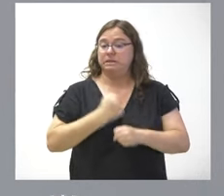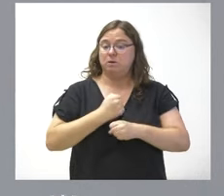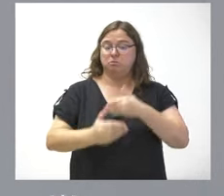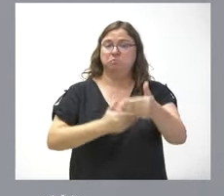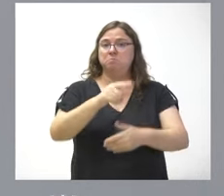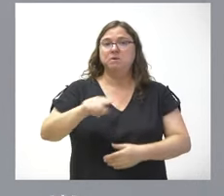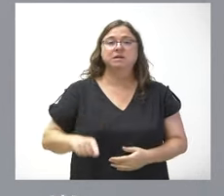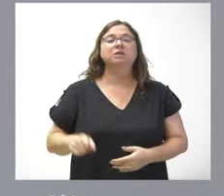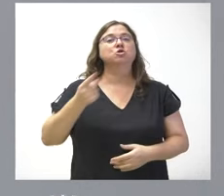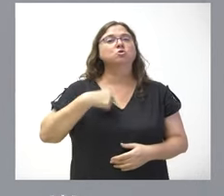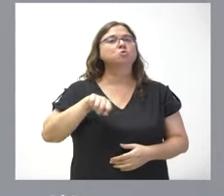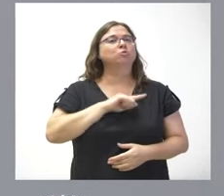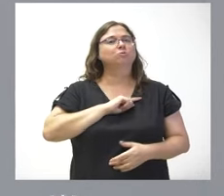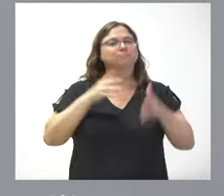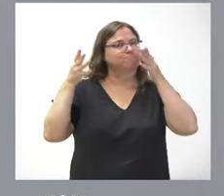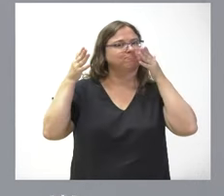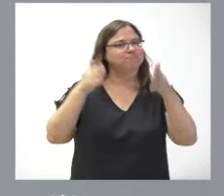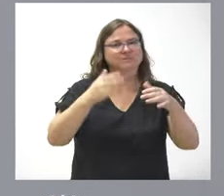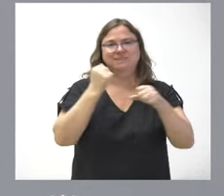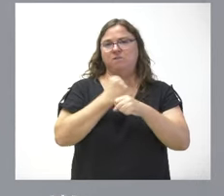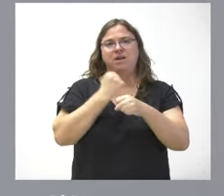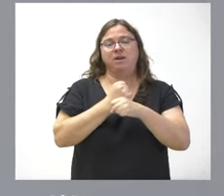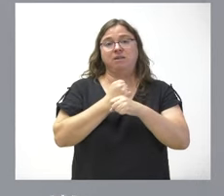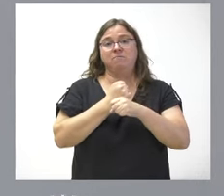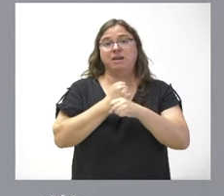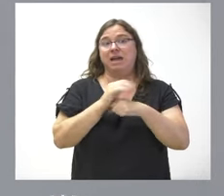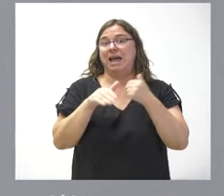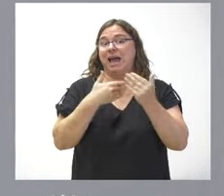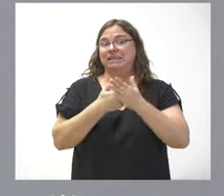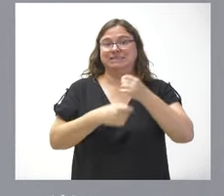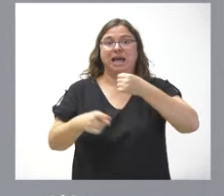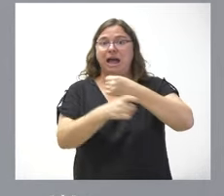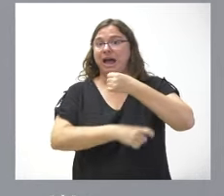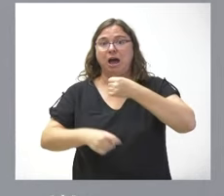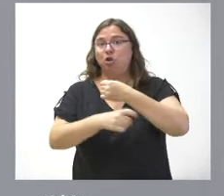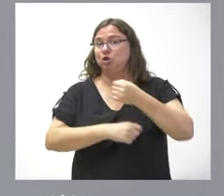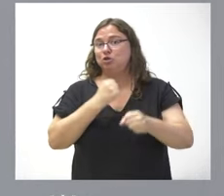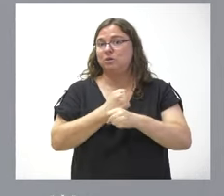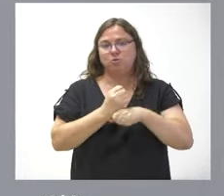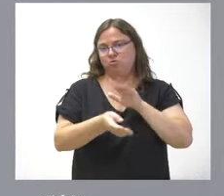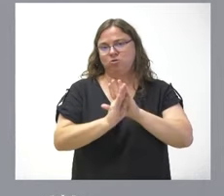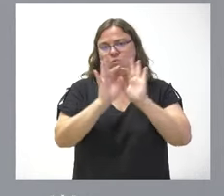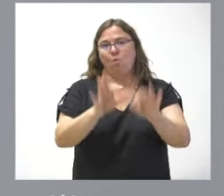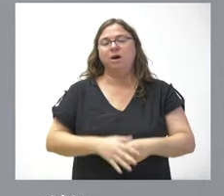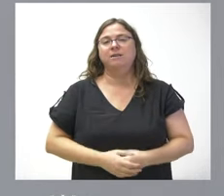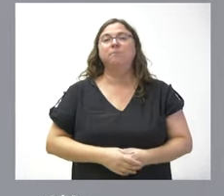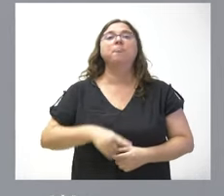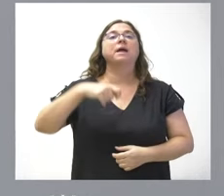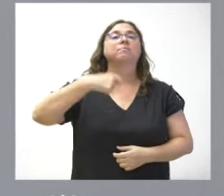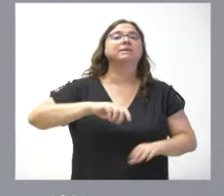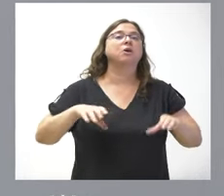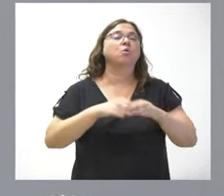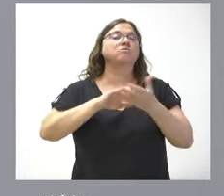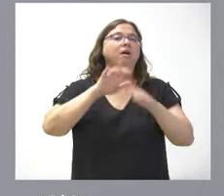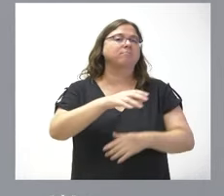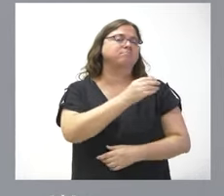meses nosotros estábamos trabajando hasta los primeros días de agosto en esto y es lo que estamos trabajando hoy el presidente de la junta de Castellón que